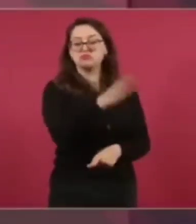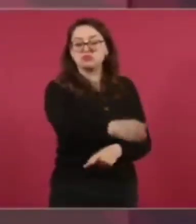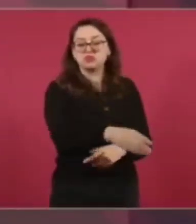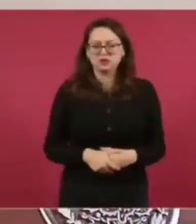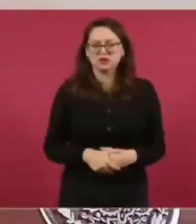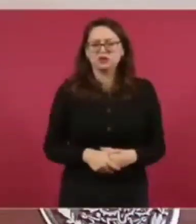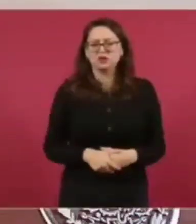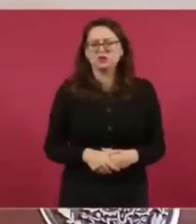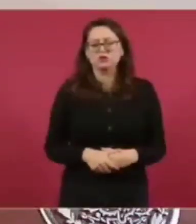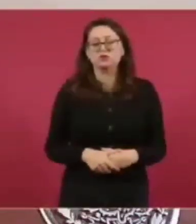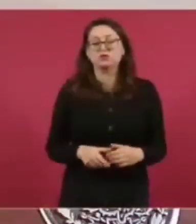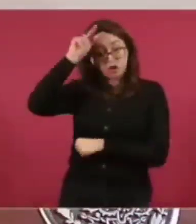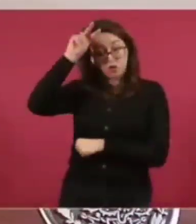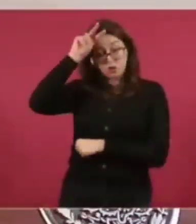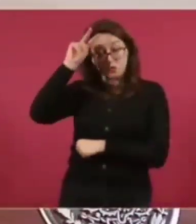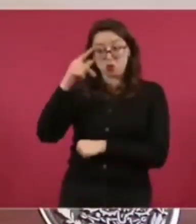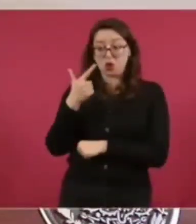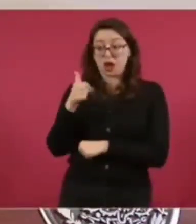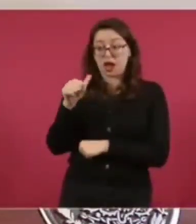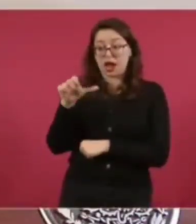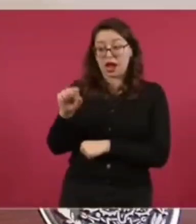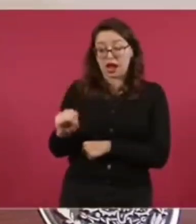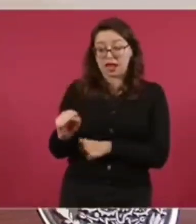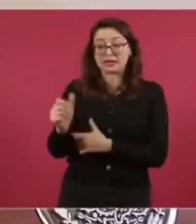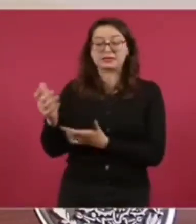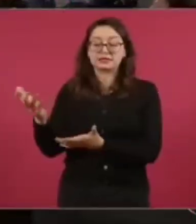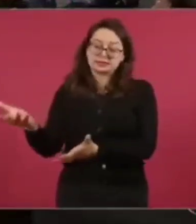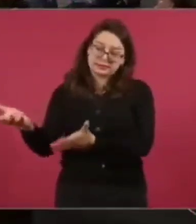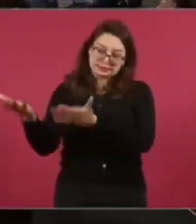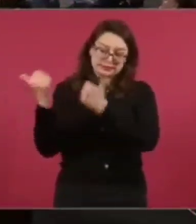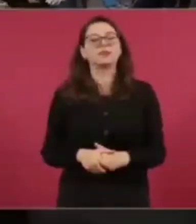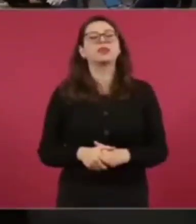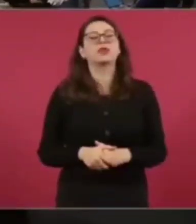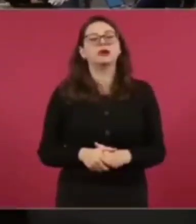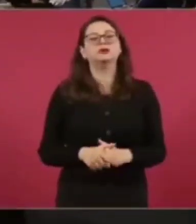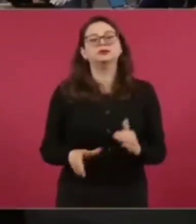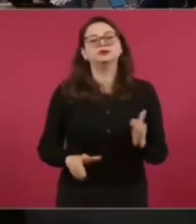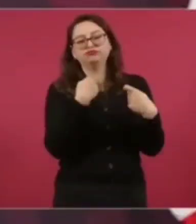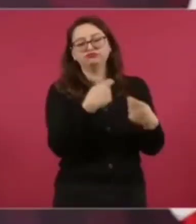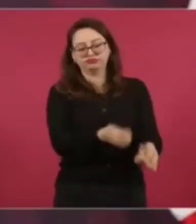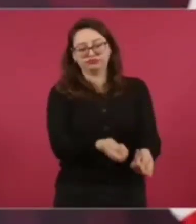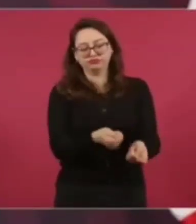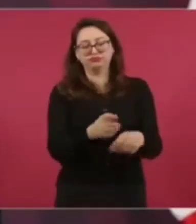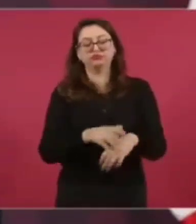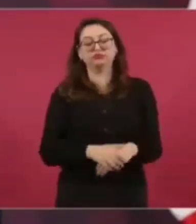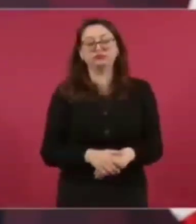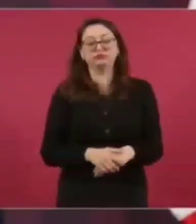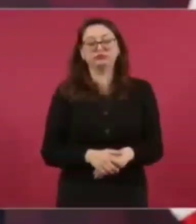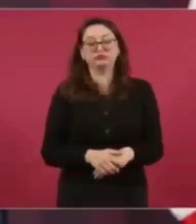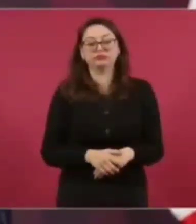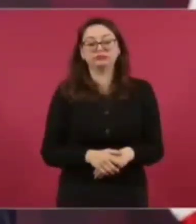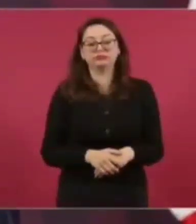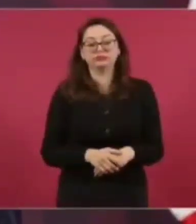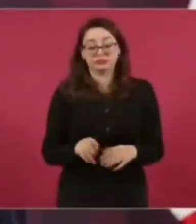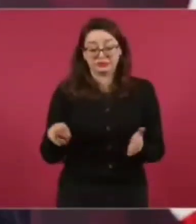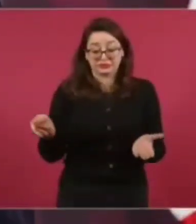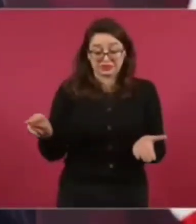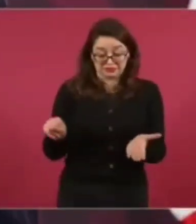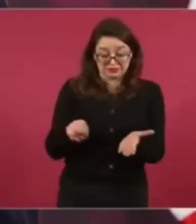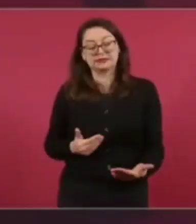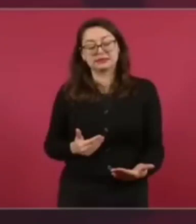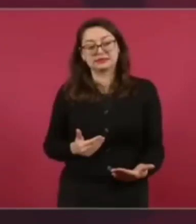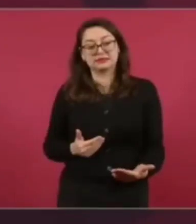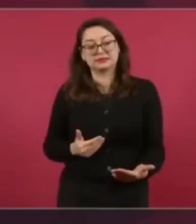gas del Perú. Y cuando entregaron el contrato, ya se sabía, o sea, antes de que se firmara el